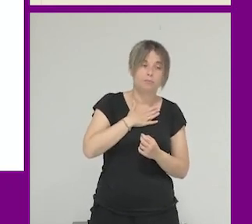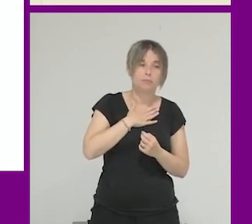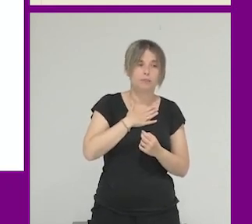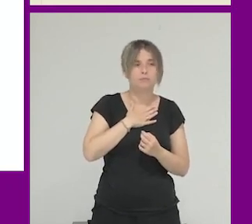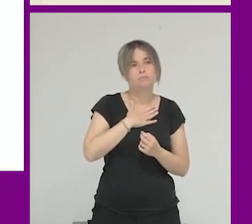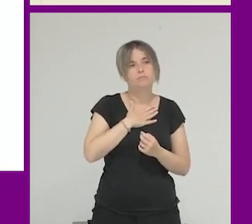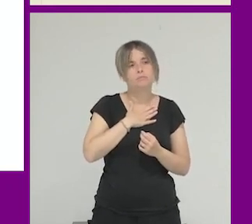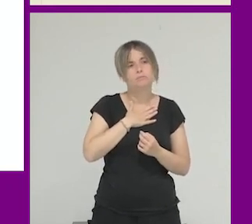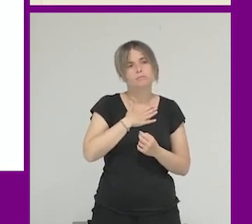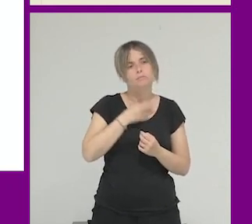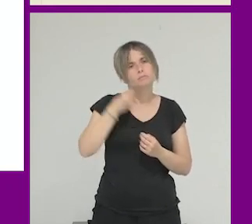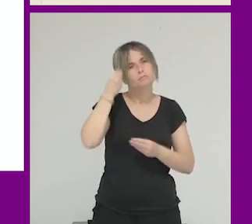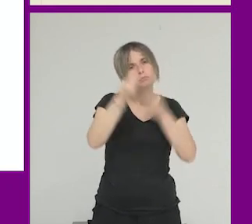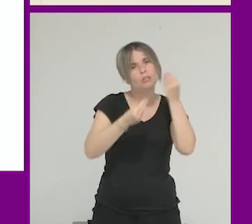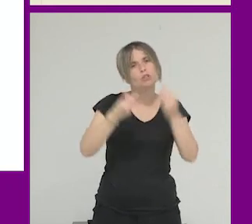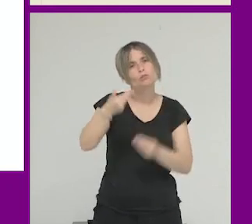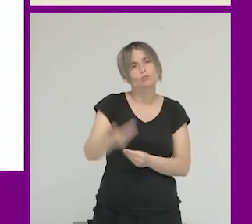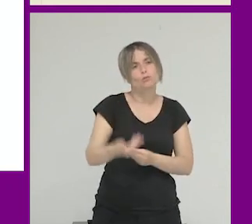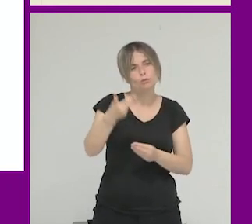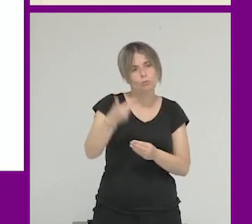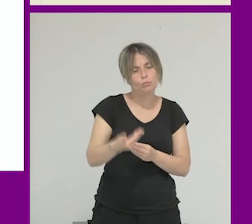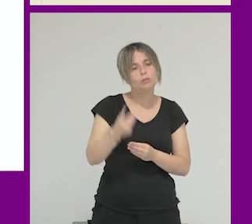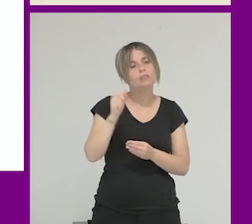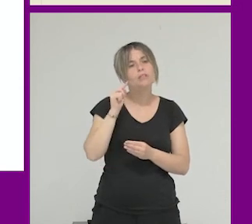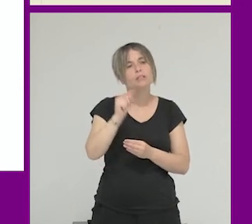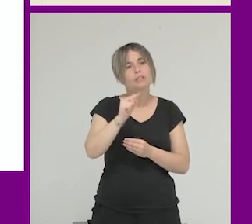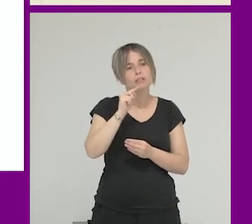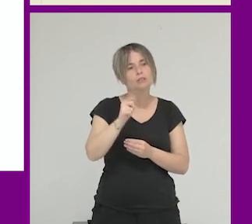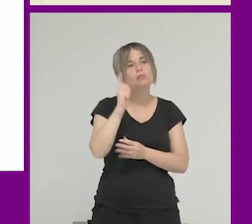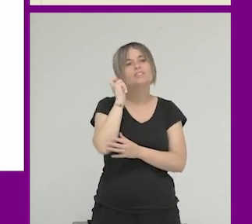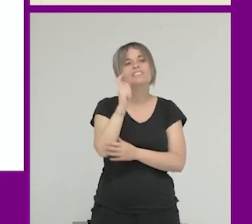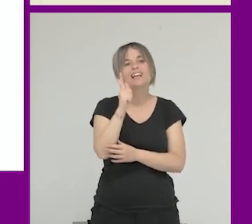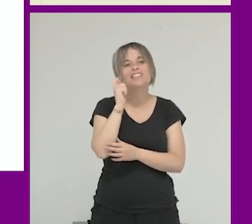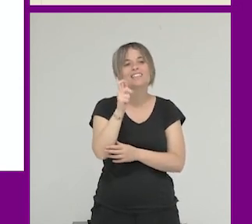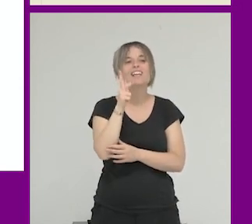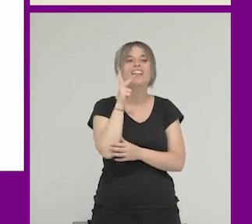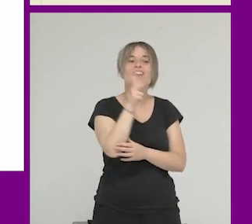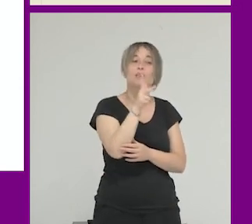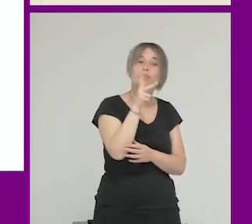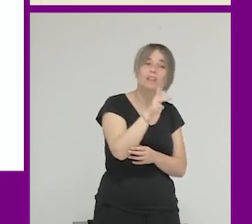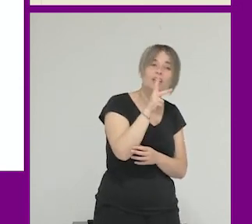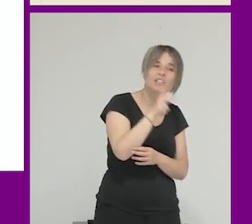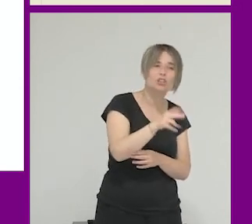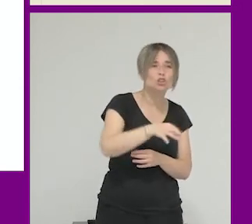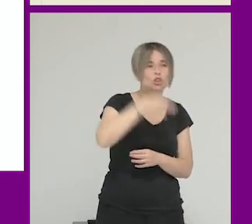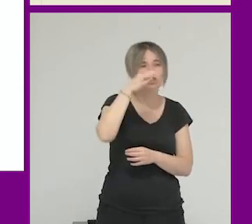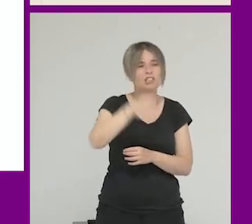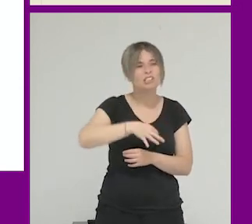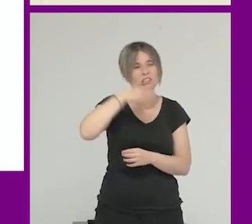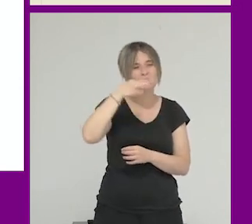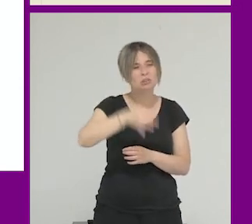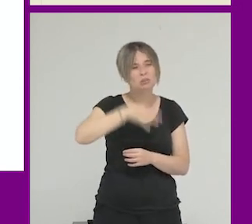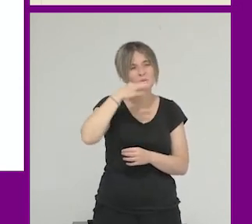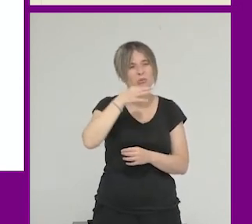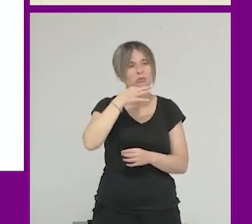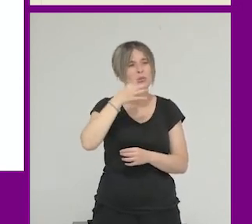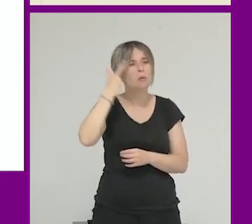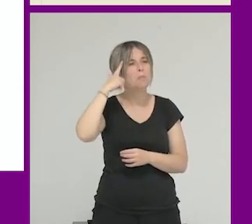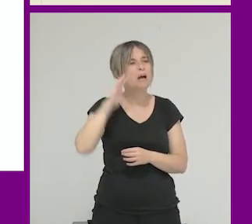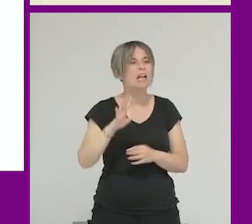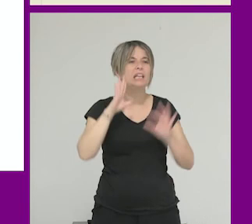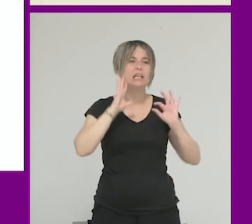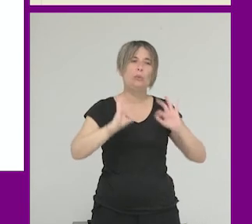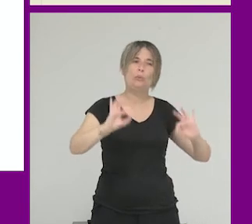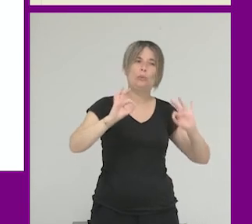garrantzia honetan zegoen bebai, askotan eskubideen diskurtsoak oso arriskutsuak dira,